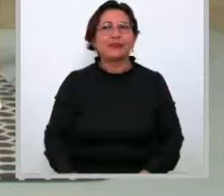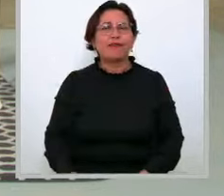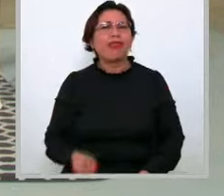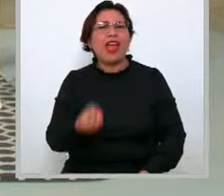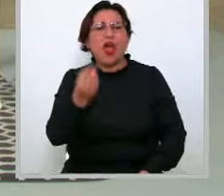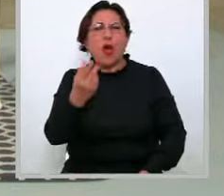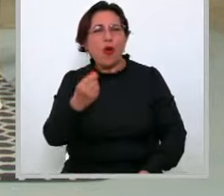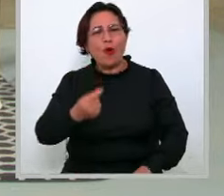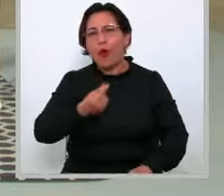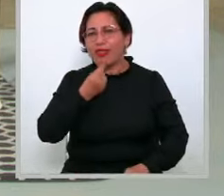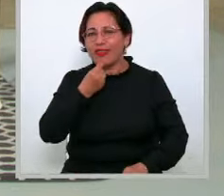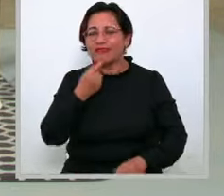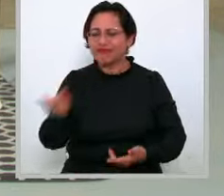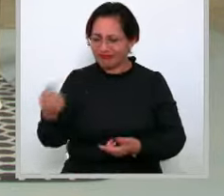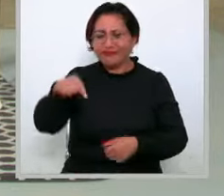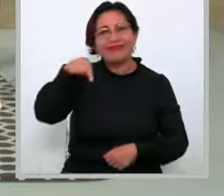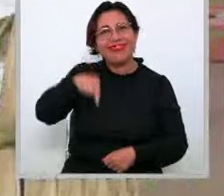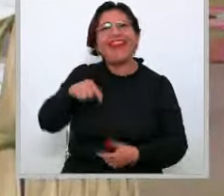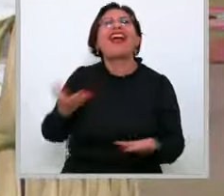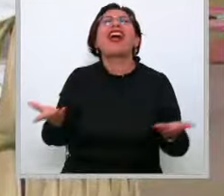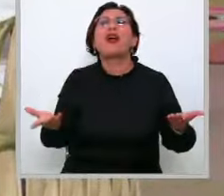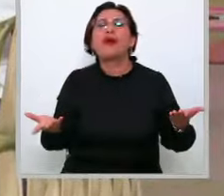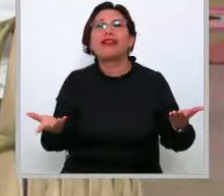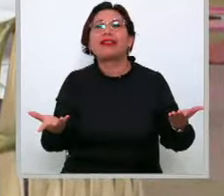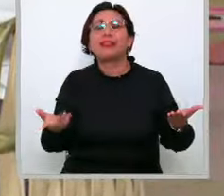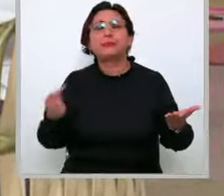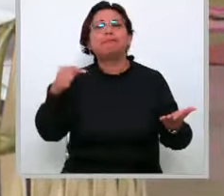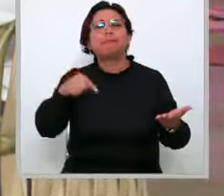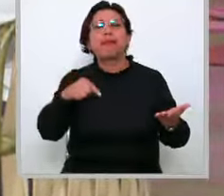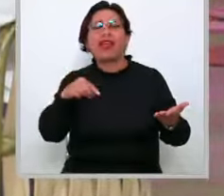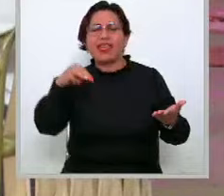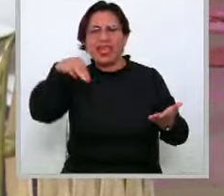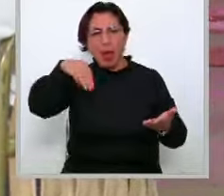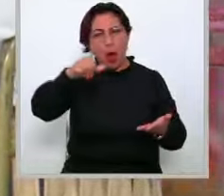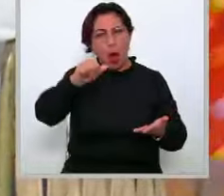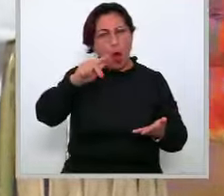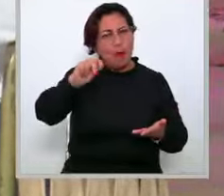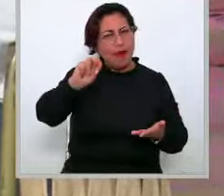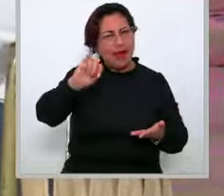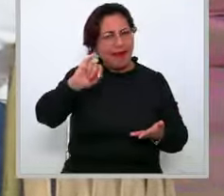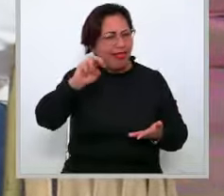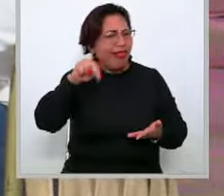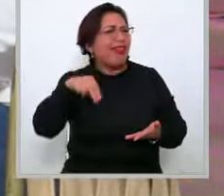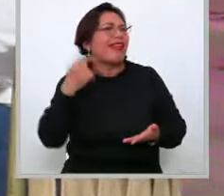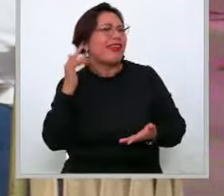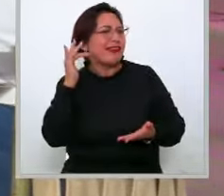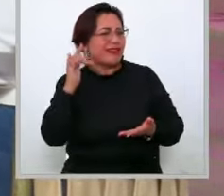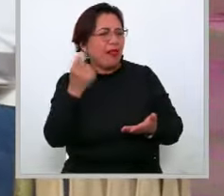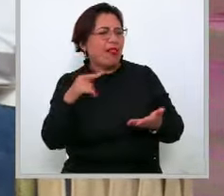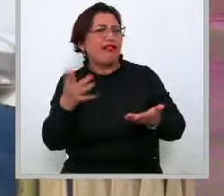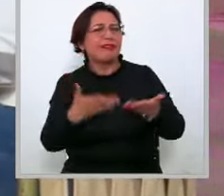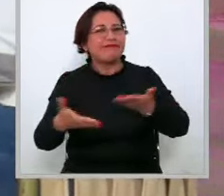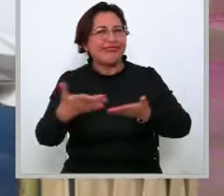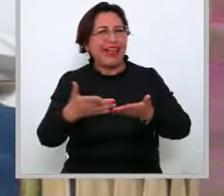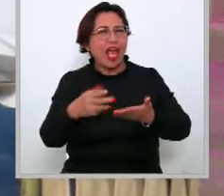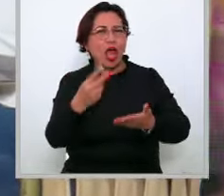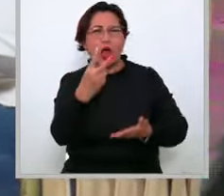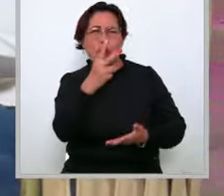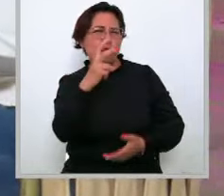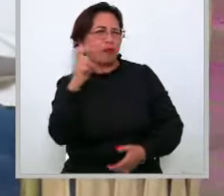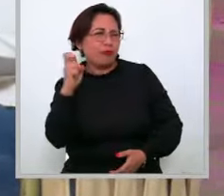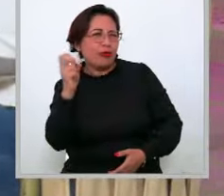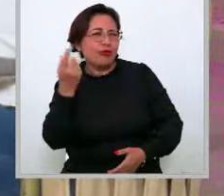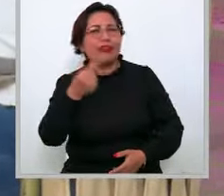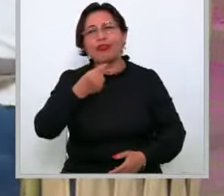¿Cuántos niños están aquí? Bueno, aquí en San Martín tenemos 200 niños escuchando el cuento de,